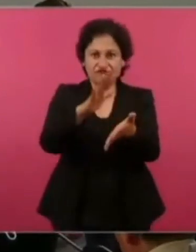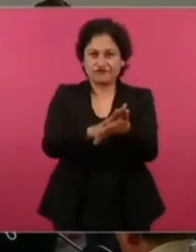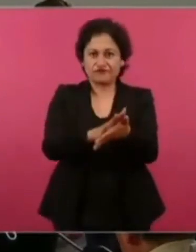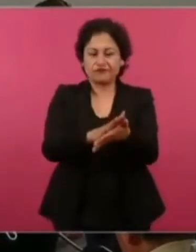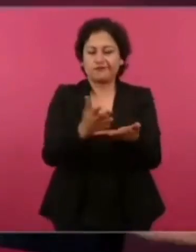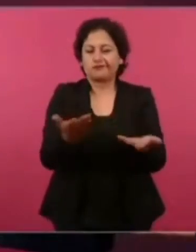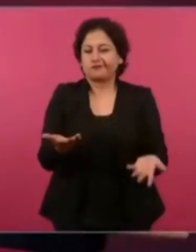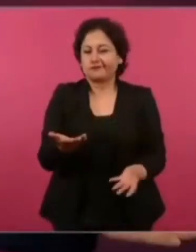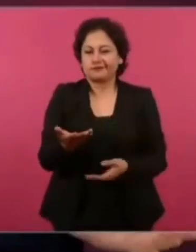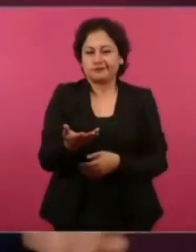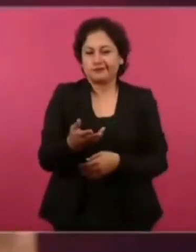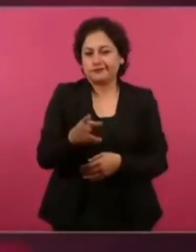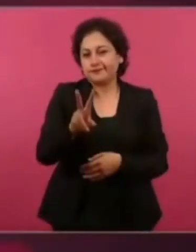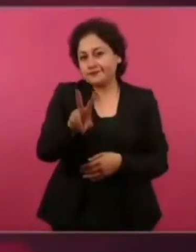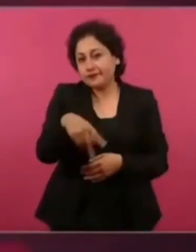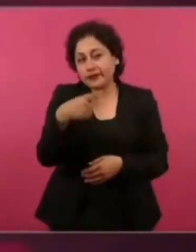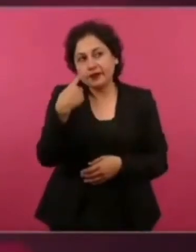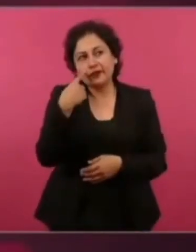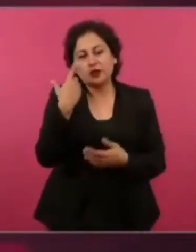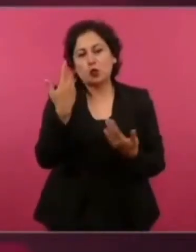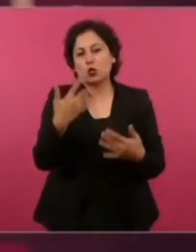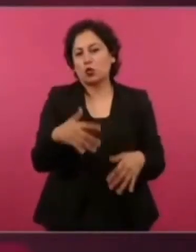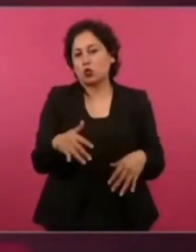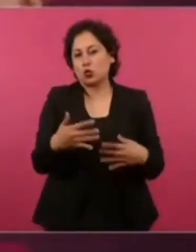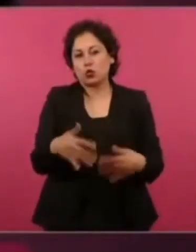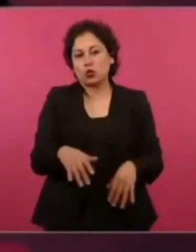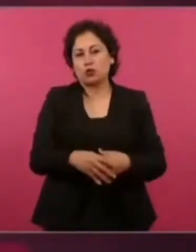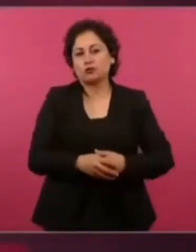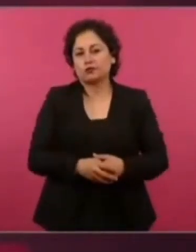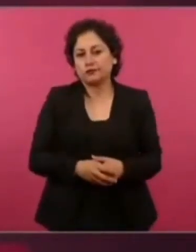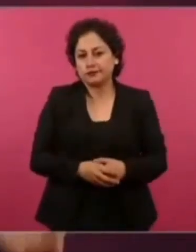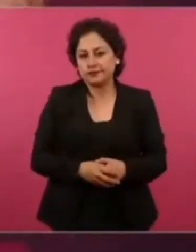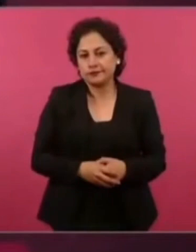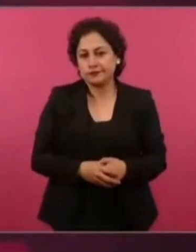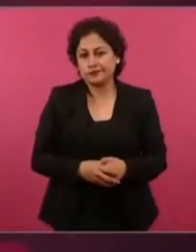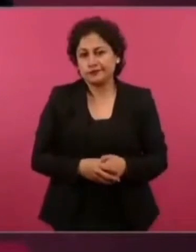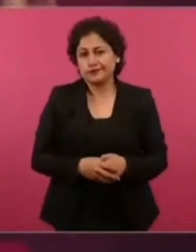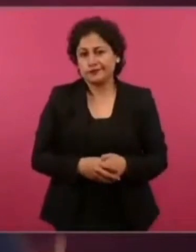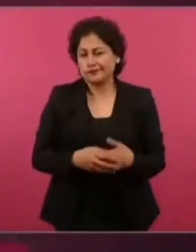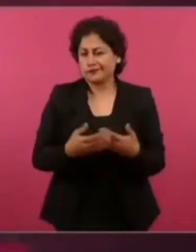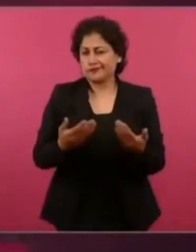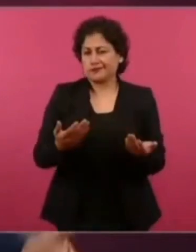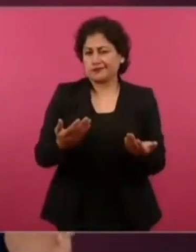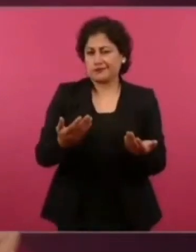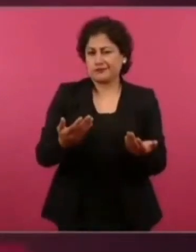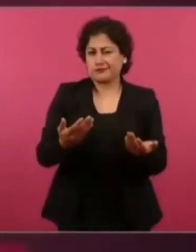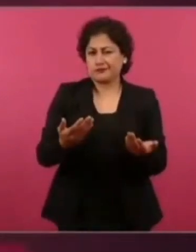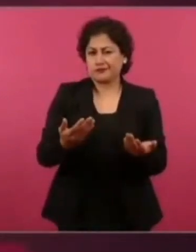le han hecho caso o ha tomado una iniciativa